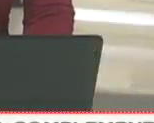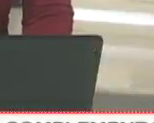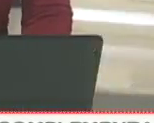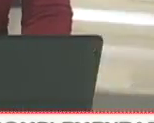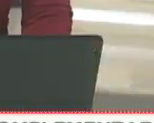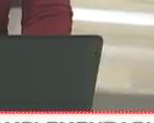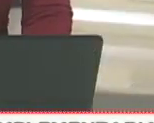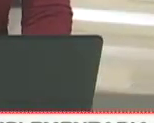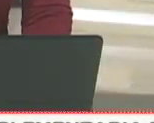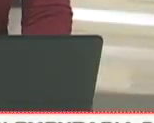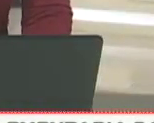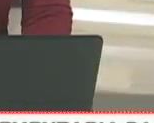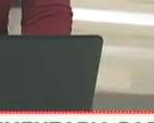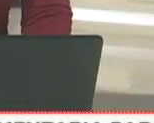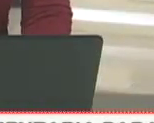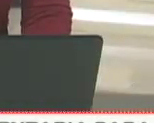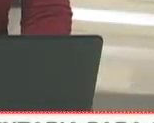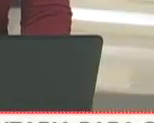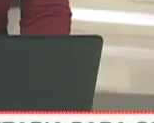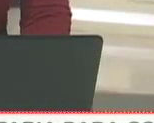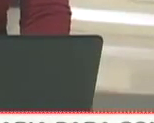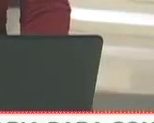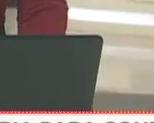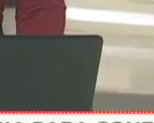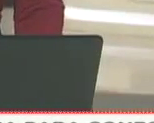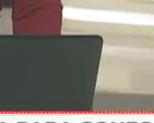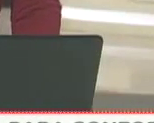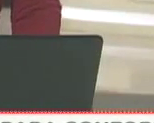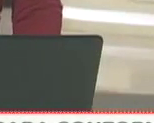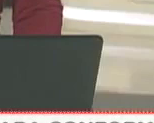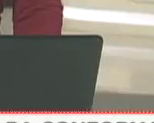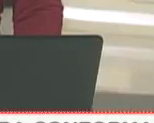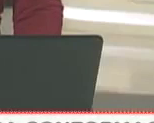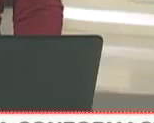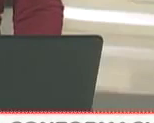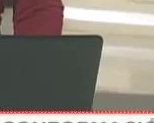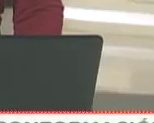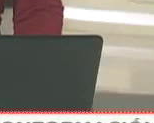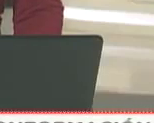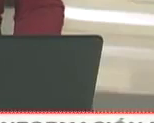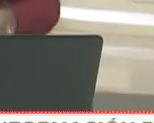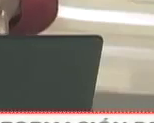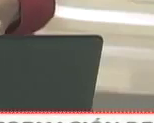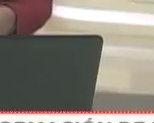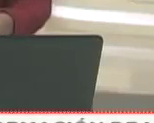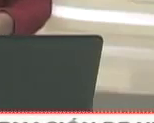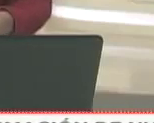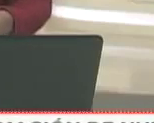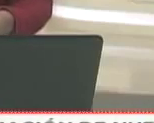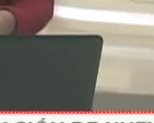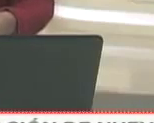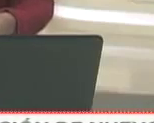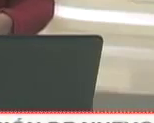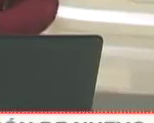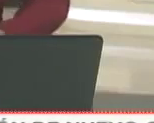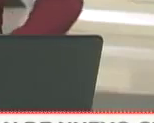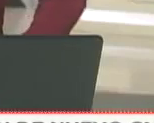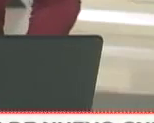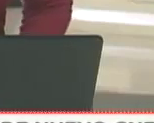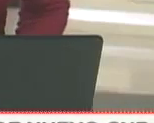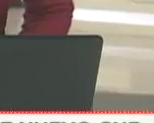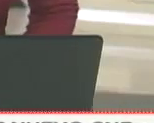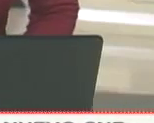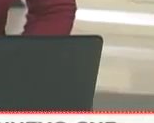Así culmina el encuentro del presidente de la República, Nicolás Maduro, con representantes del sector de ciencia y tecnología del país. Ahí aprobó más de